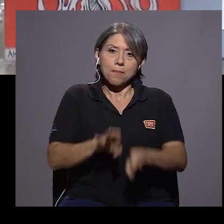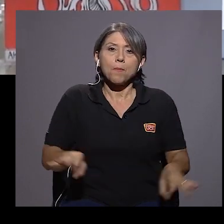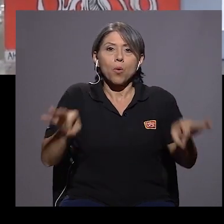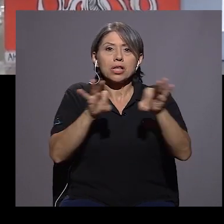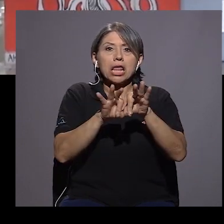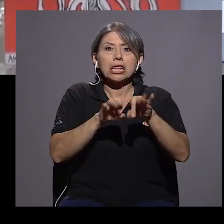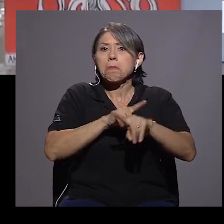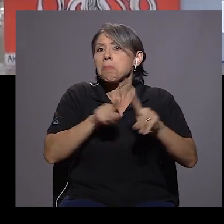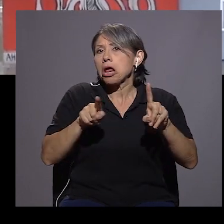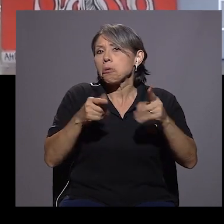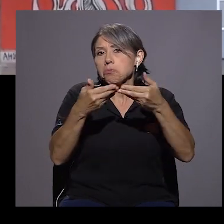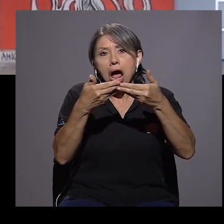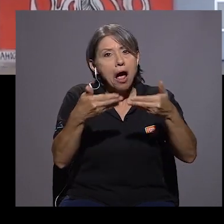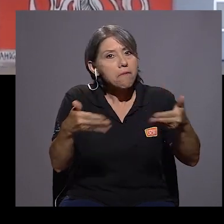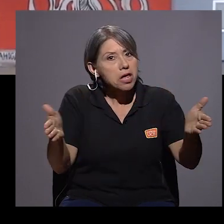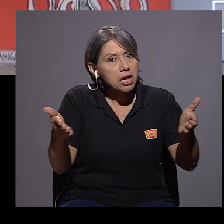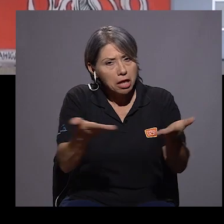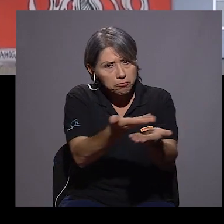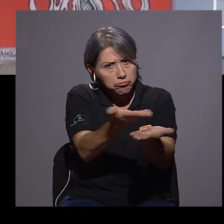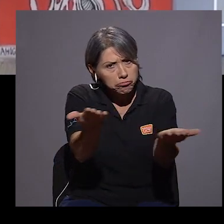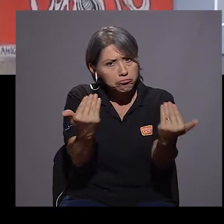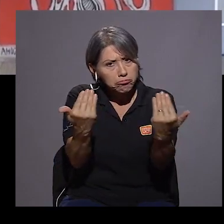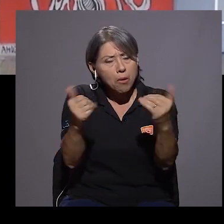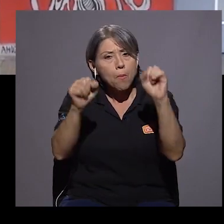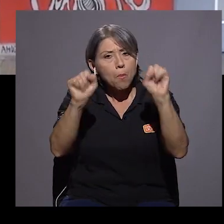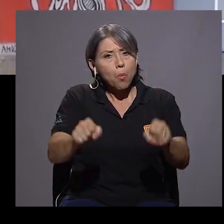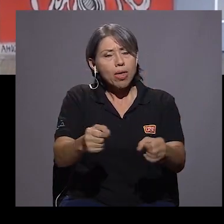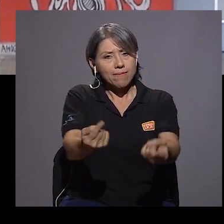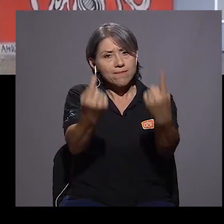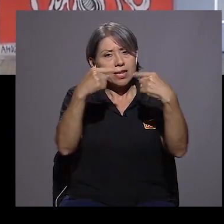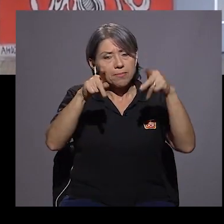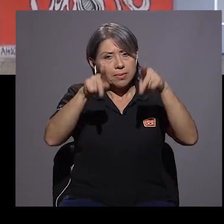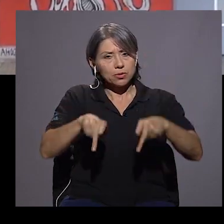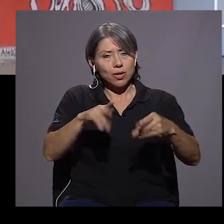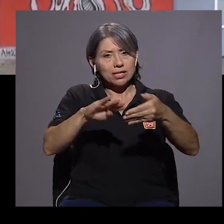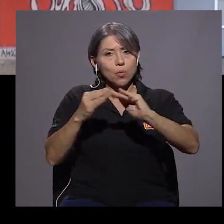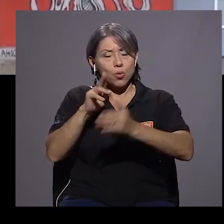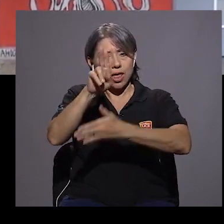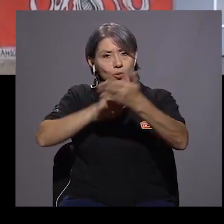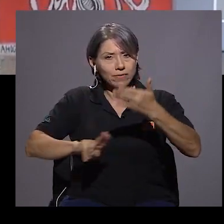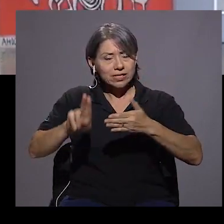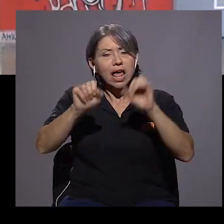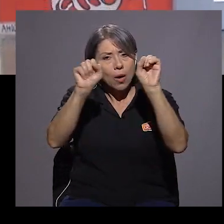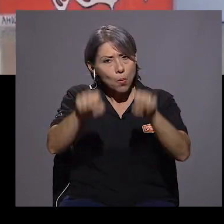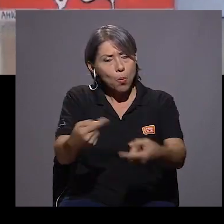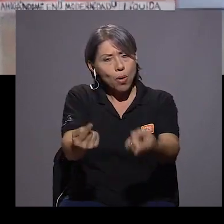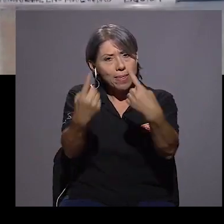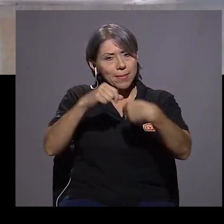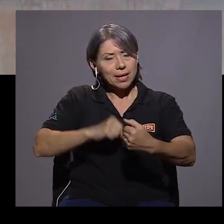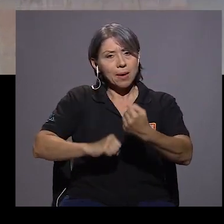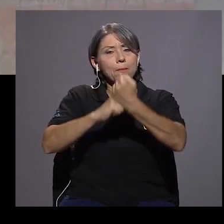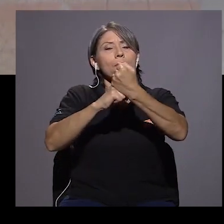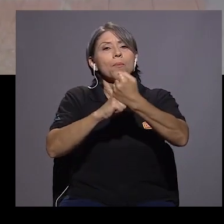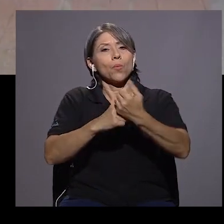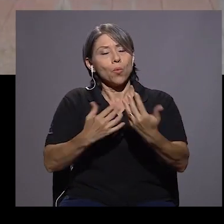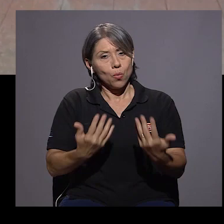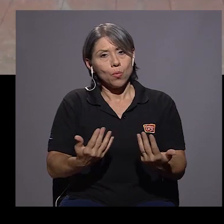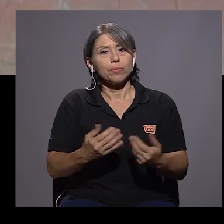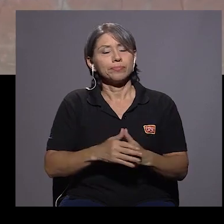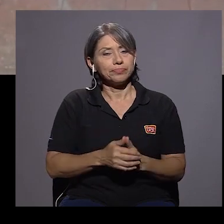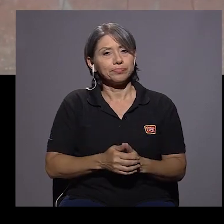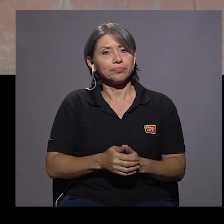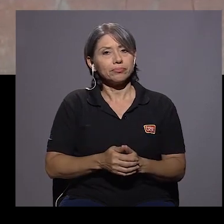es sumamente abierta, puede venir personas de la comunidad universitaria a apoyarla.